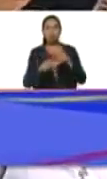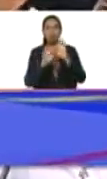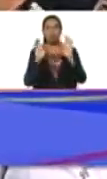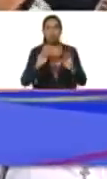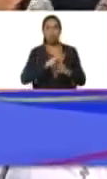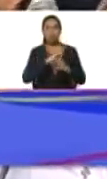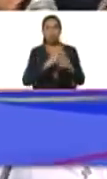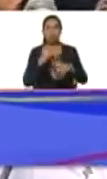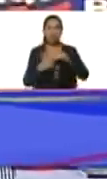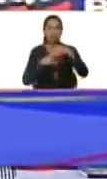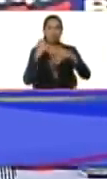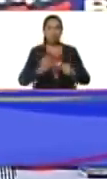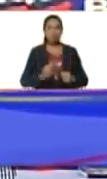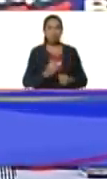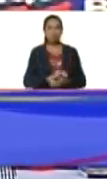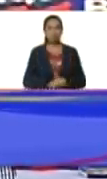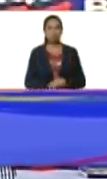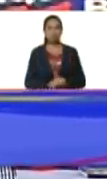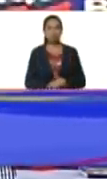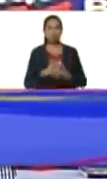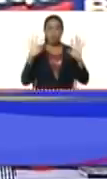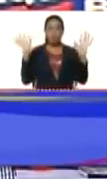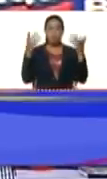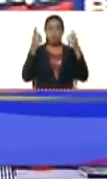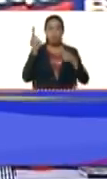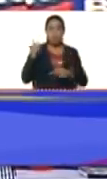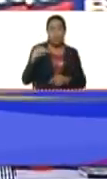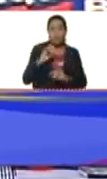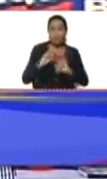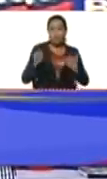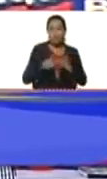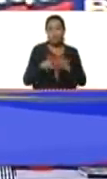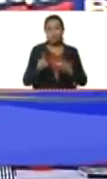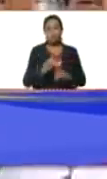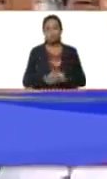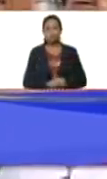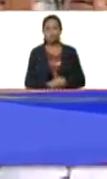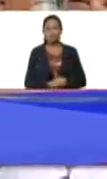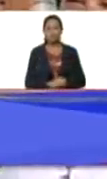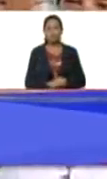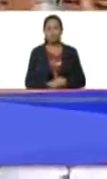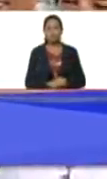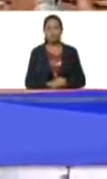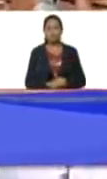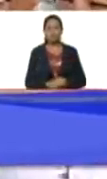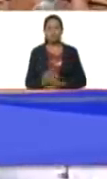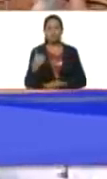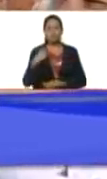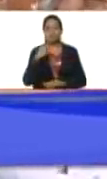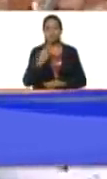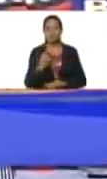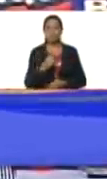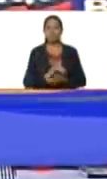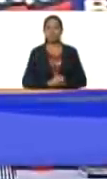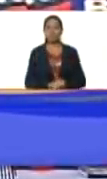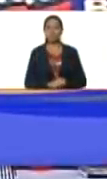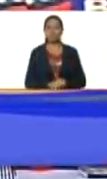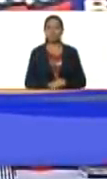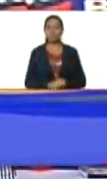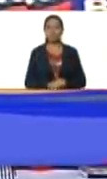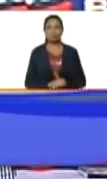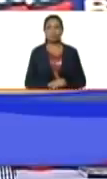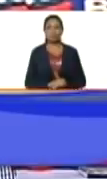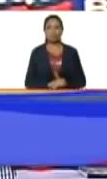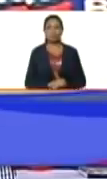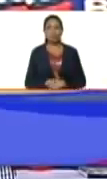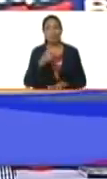reforzar a la revolución. No es para darte la gloria, pero la tiene. Pero bueno, tenemos que decirlo. Así es.